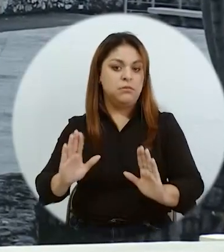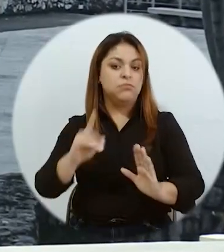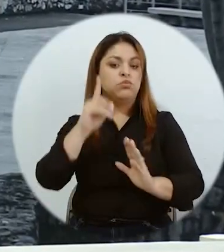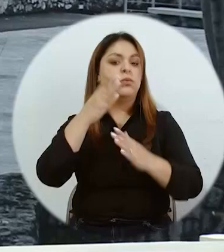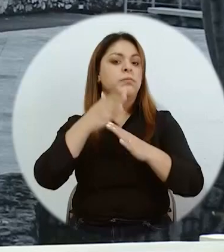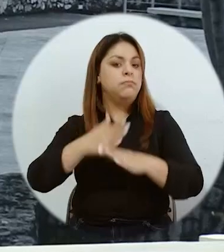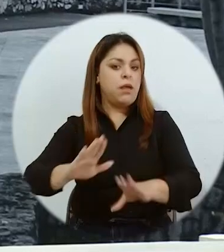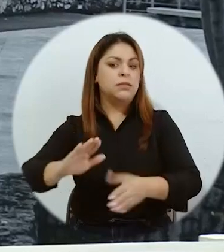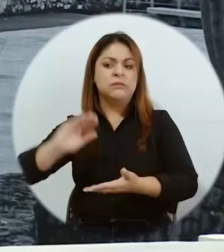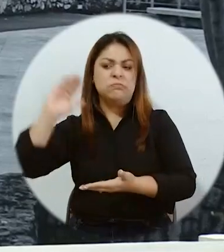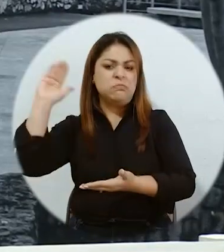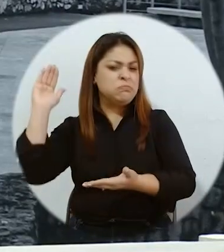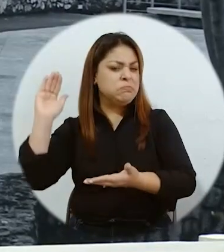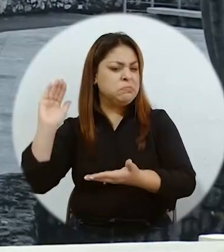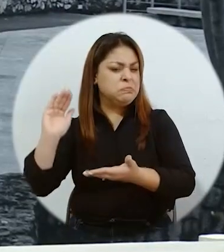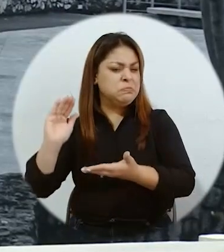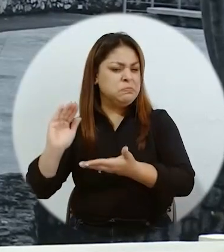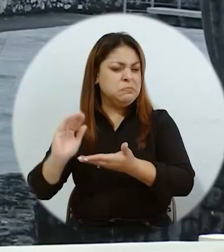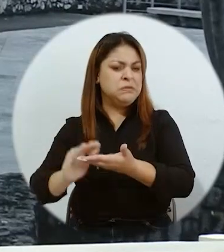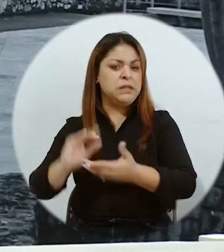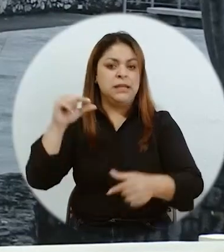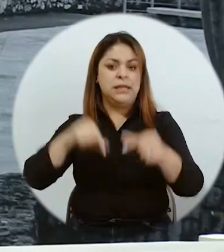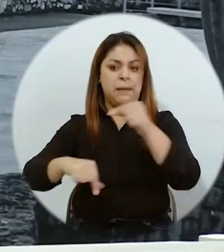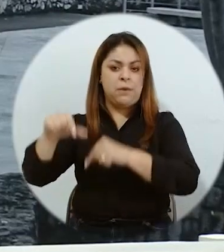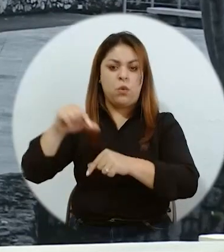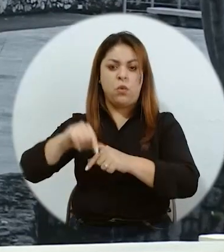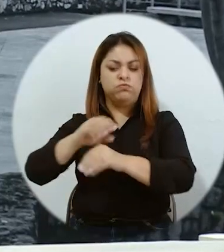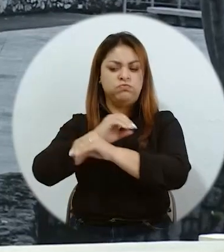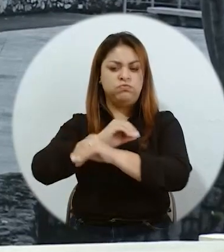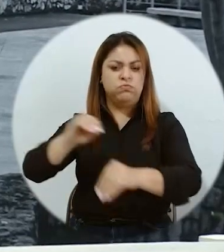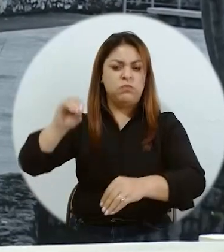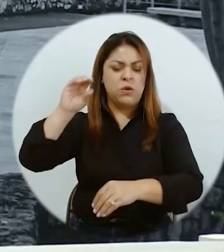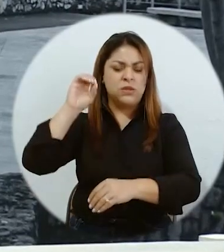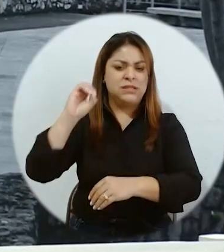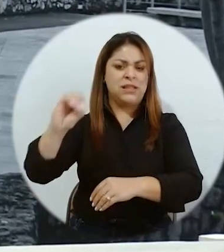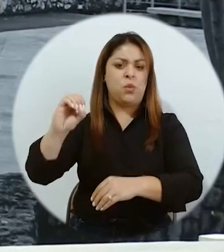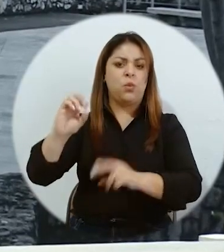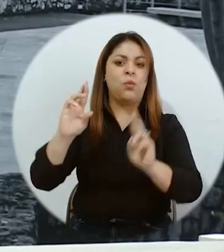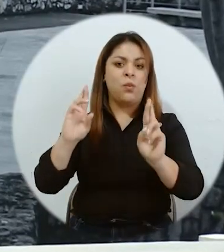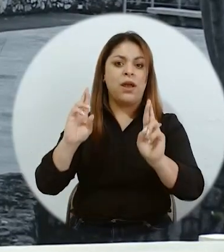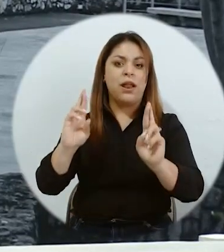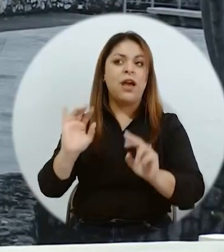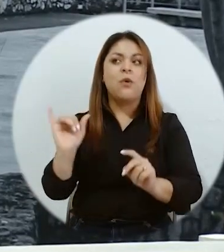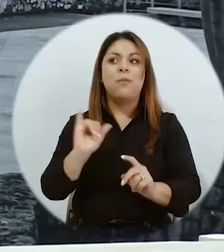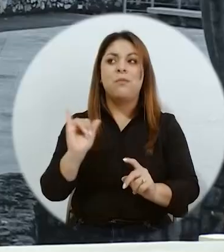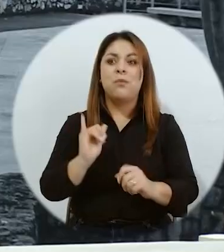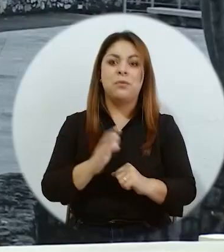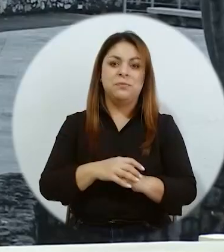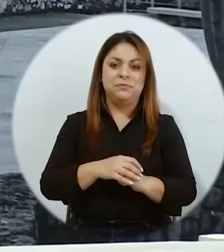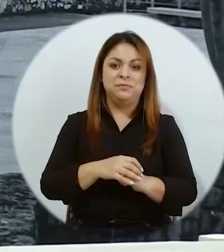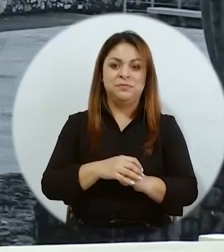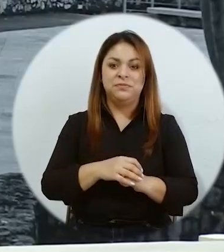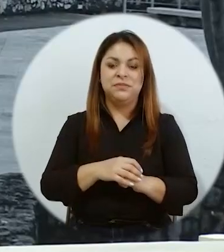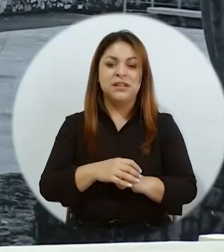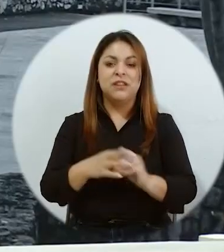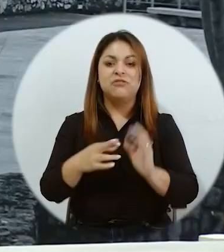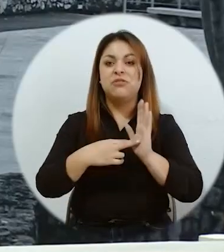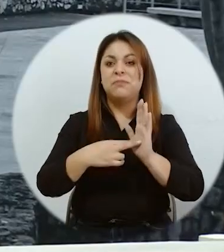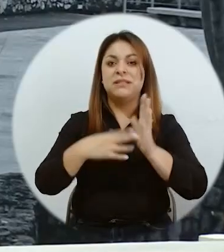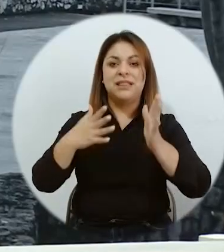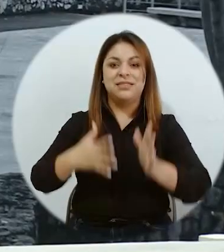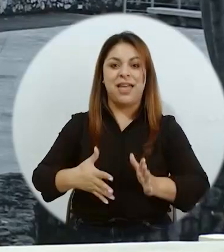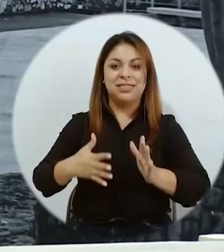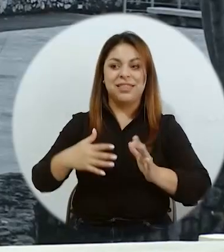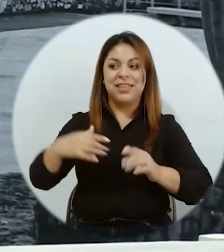parte, ¿verdad? La reducción y eventual eliminación de los insumos químicos que parece, cuando usted dice eso, parece los representantes de la industria